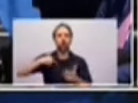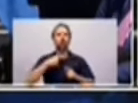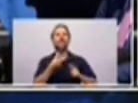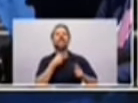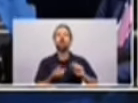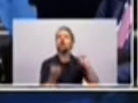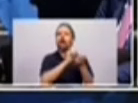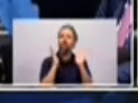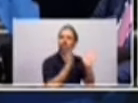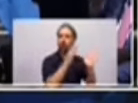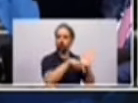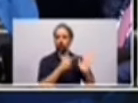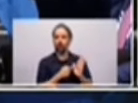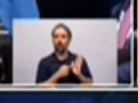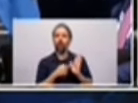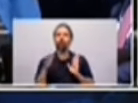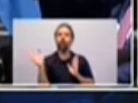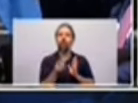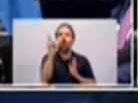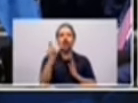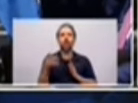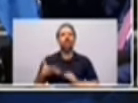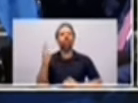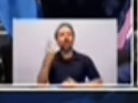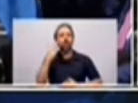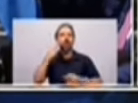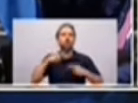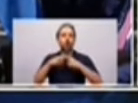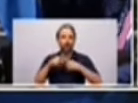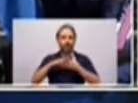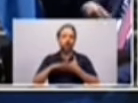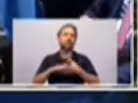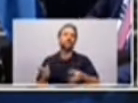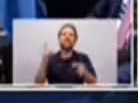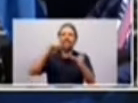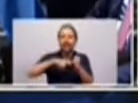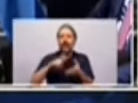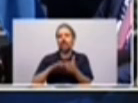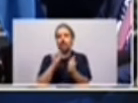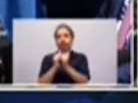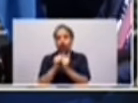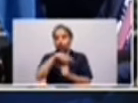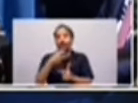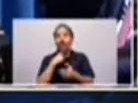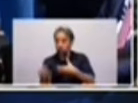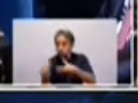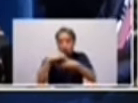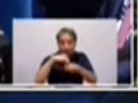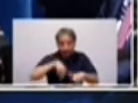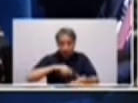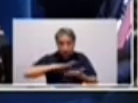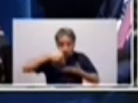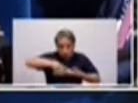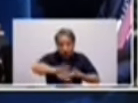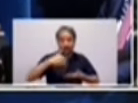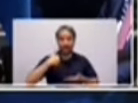neoliberal siempre lo pagan los sectores más pobres y beneficia a los sectores más ricos. Y esto es lo que